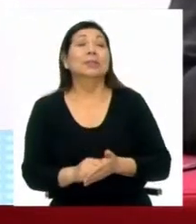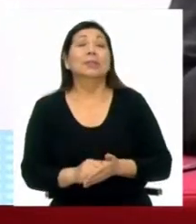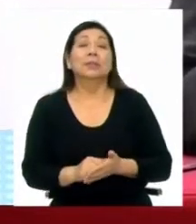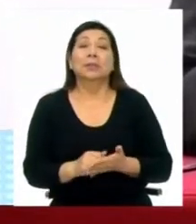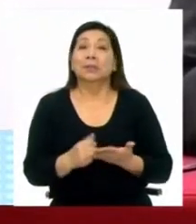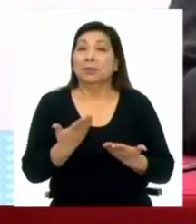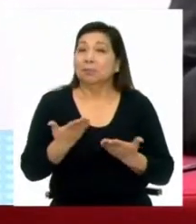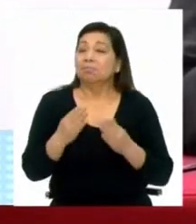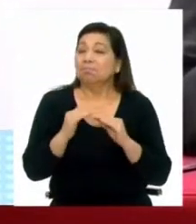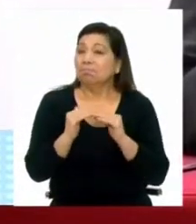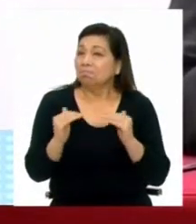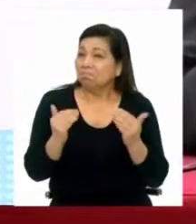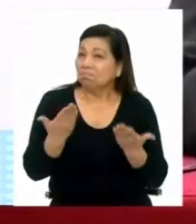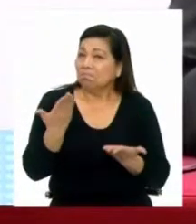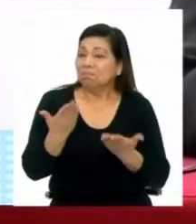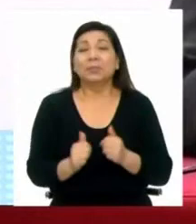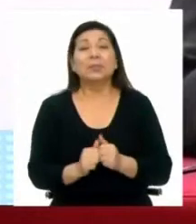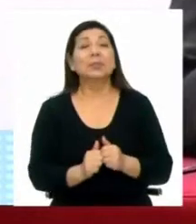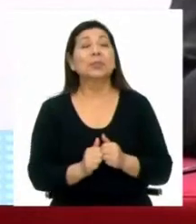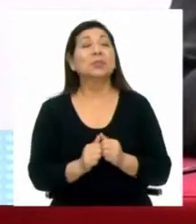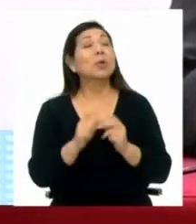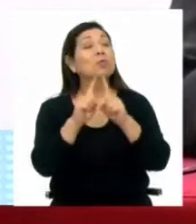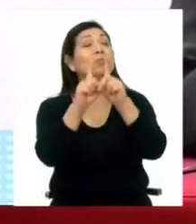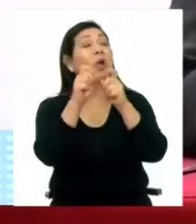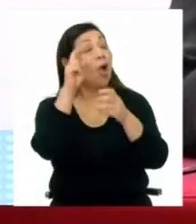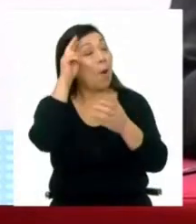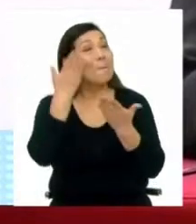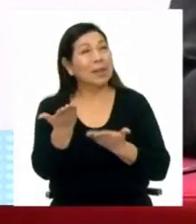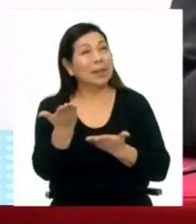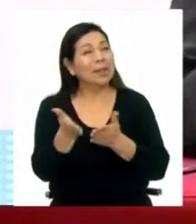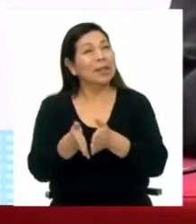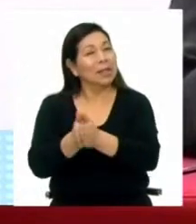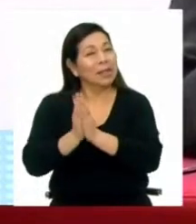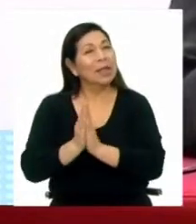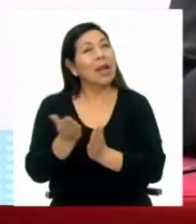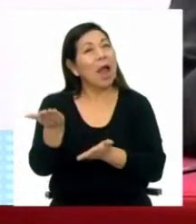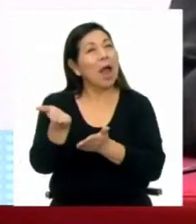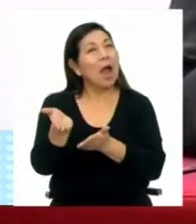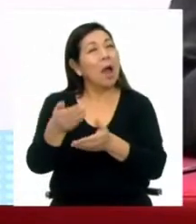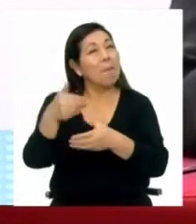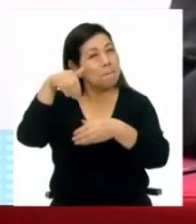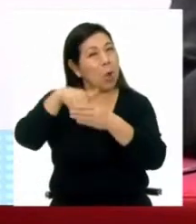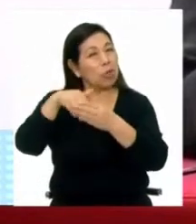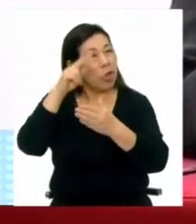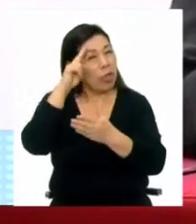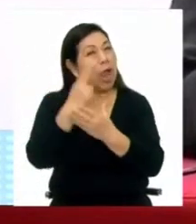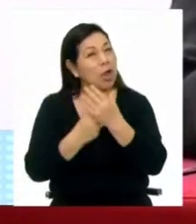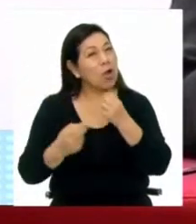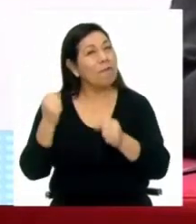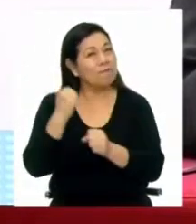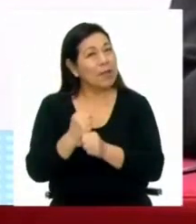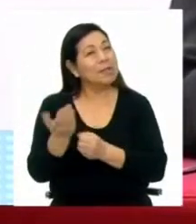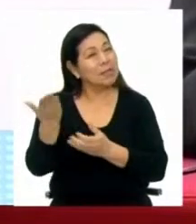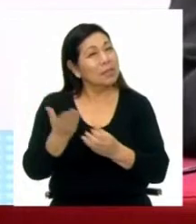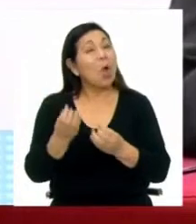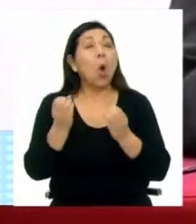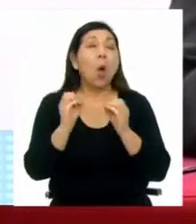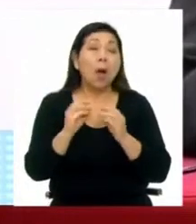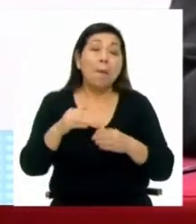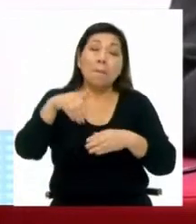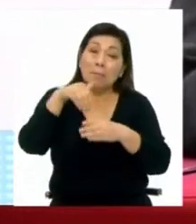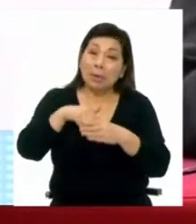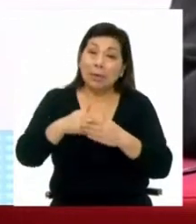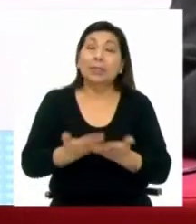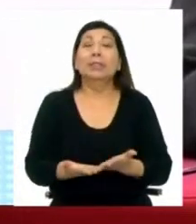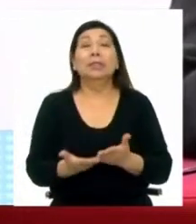en el marco de la cuestión de confianza que necesitamos que sea votada por